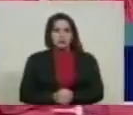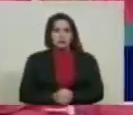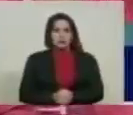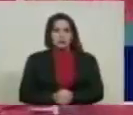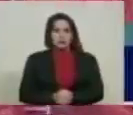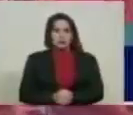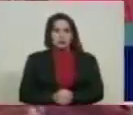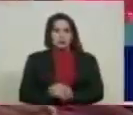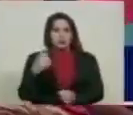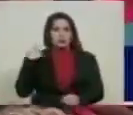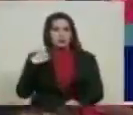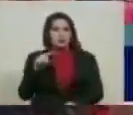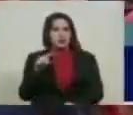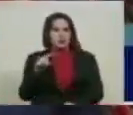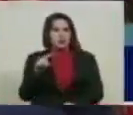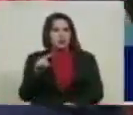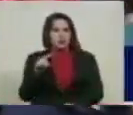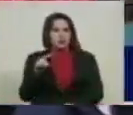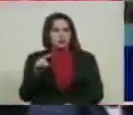¿Qué tenemos en la derecha?